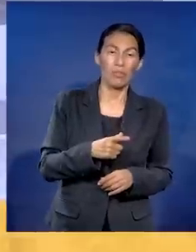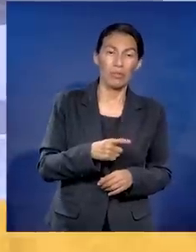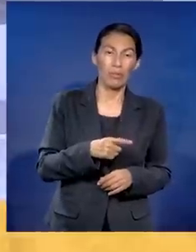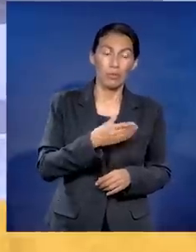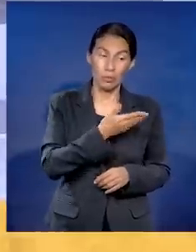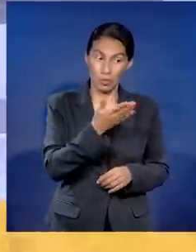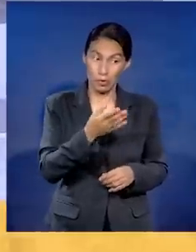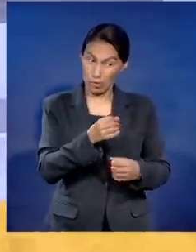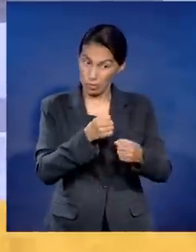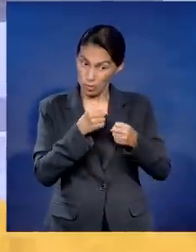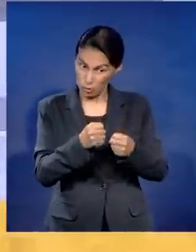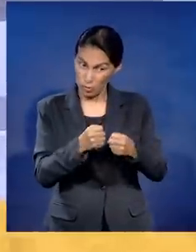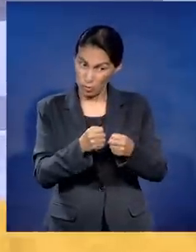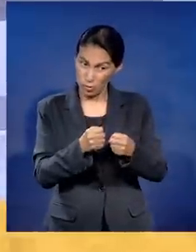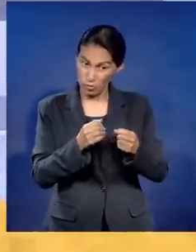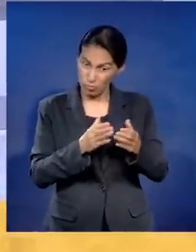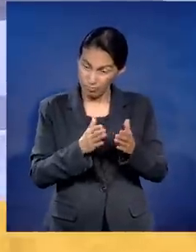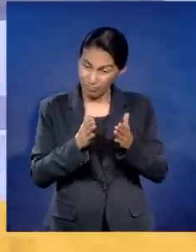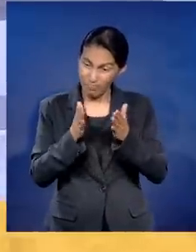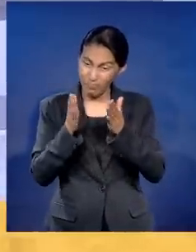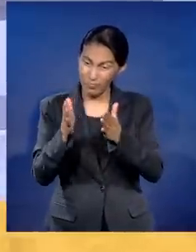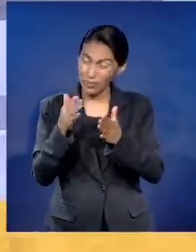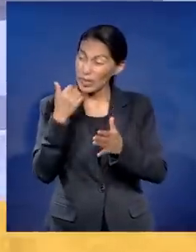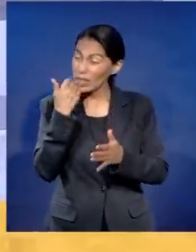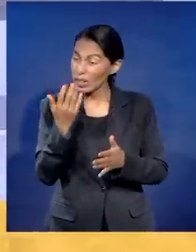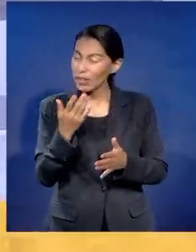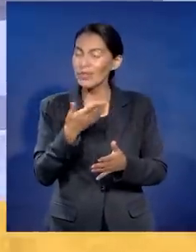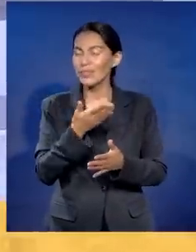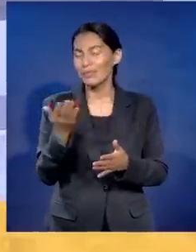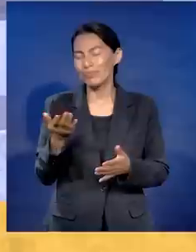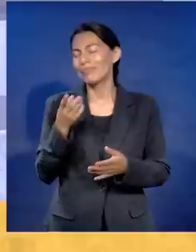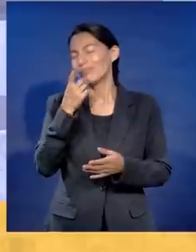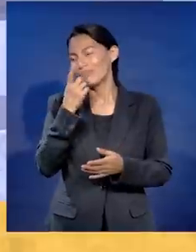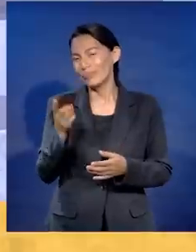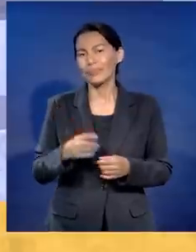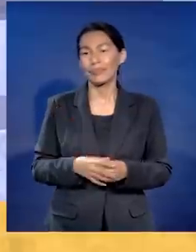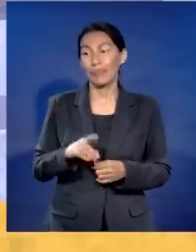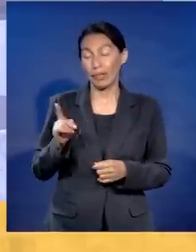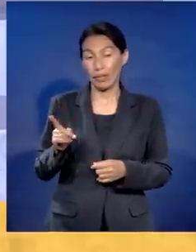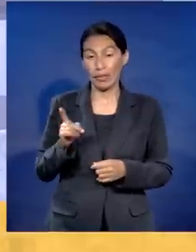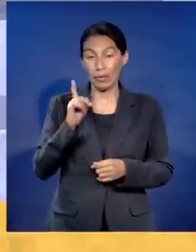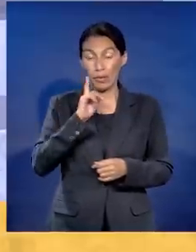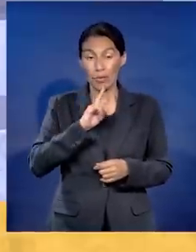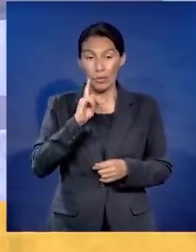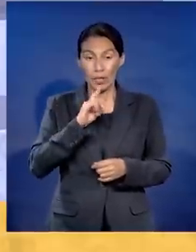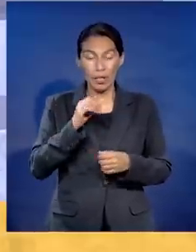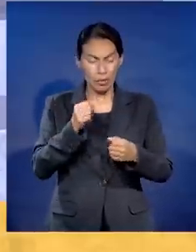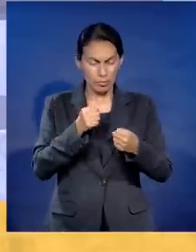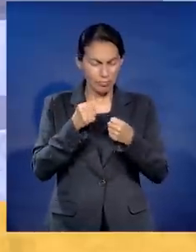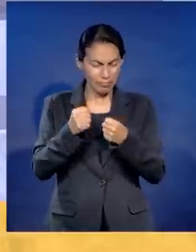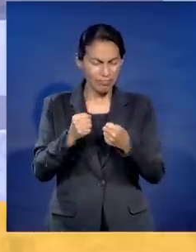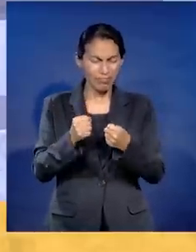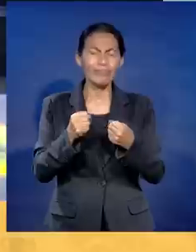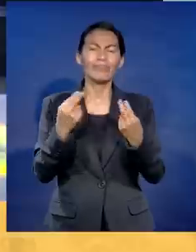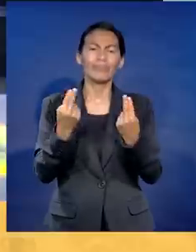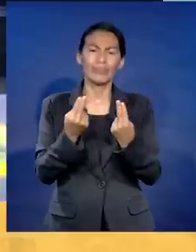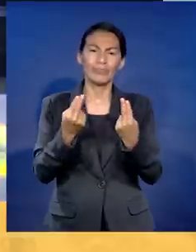es feo, si usted está seguro, si tiene rumbo, si tiene dirección, usted la va a conquistar, porque